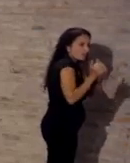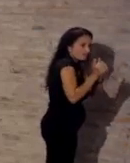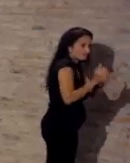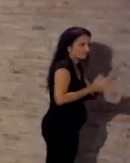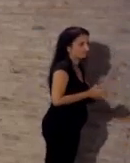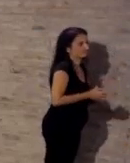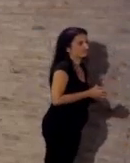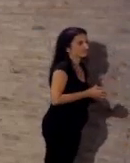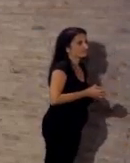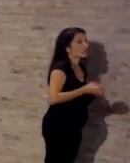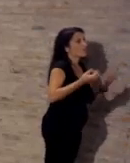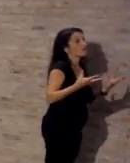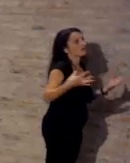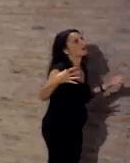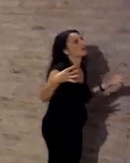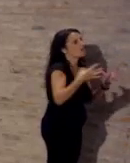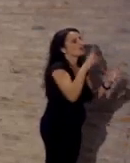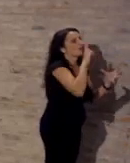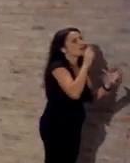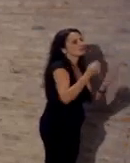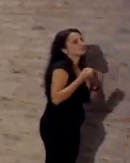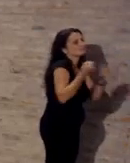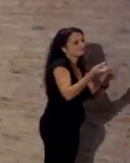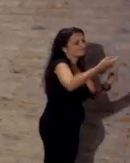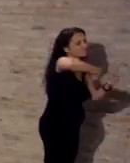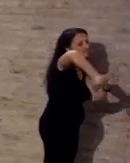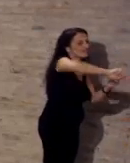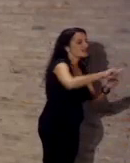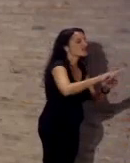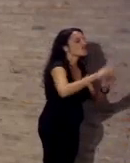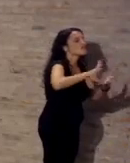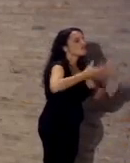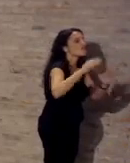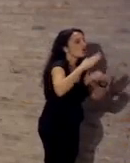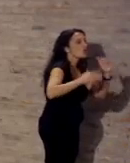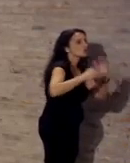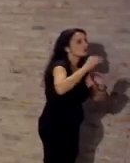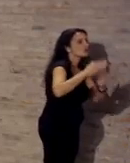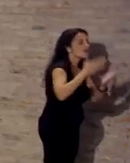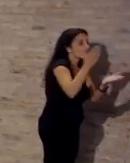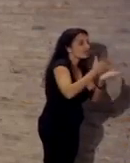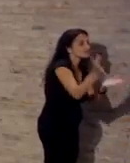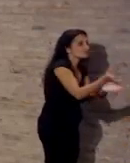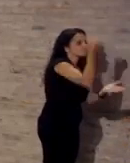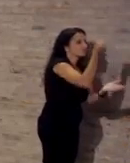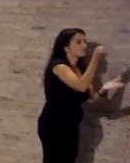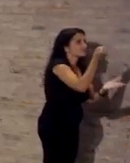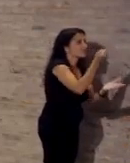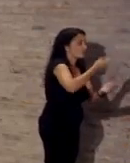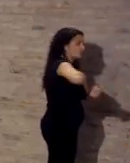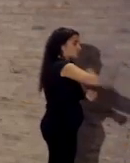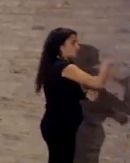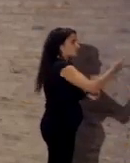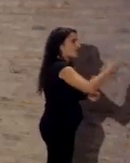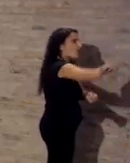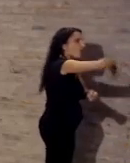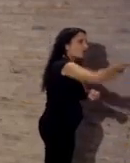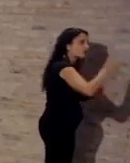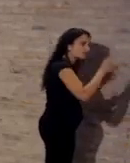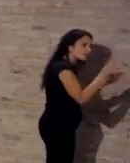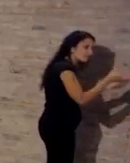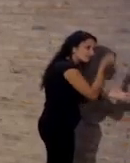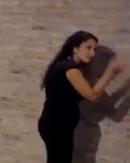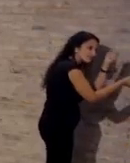feminismos porque son es desde donde se ha podido construir el mayor marco de derecho para el resto de la sociedad y es desde